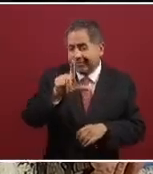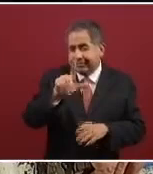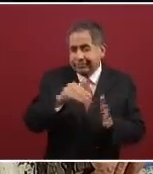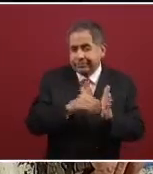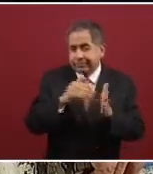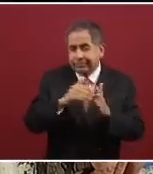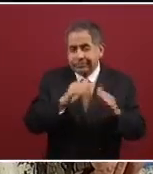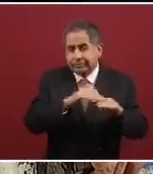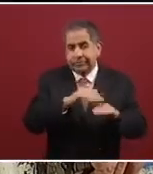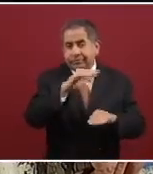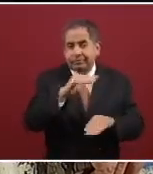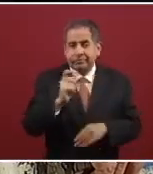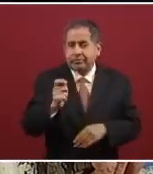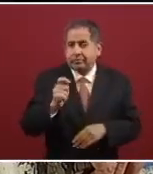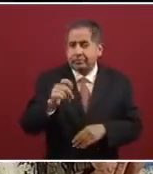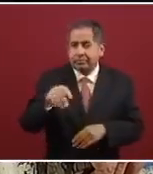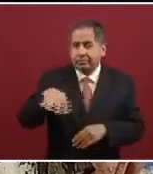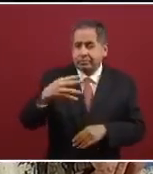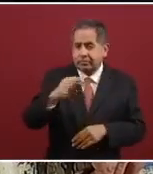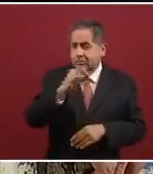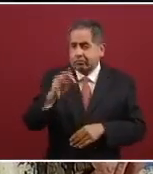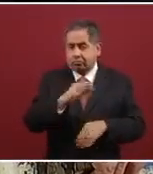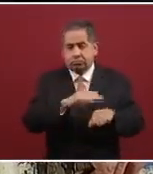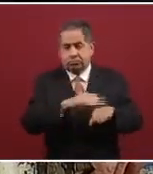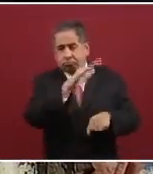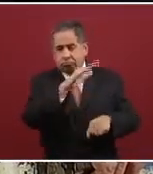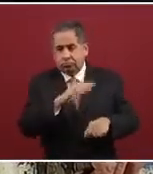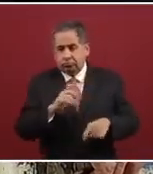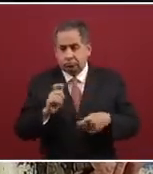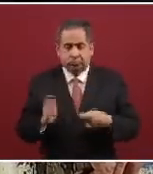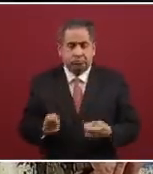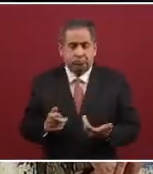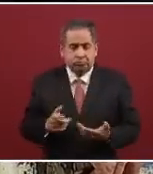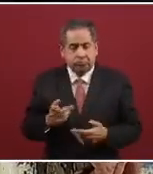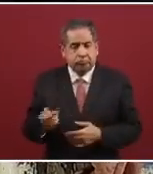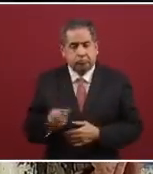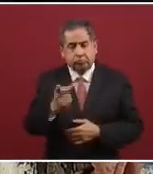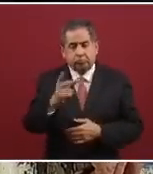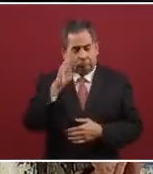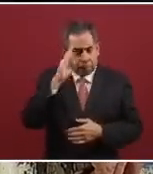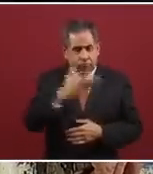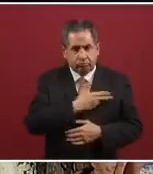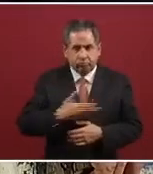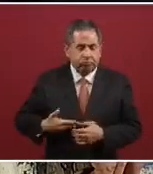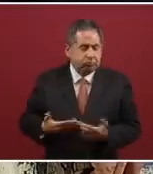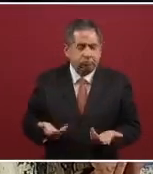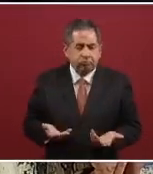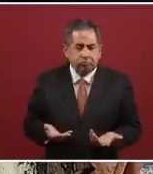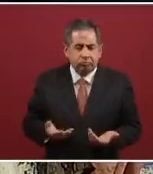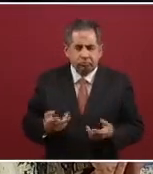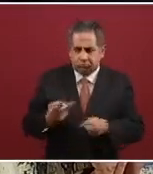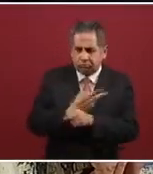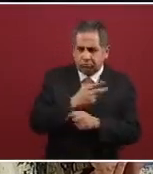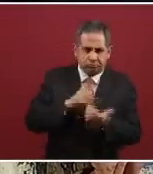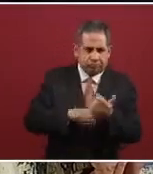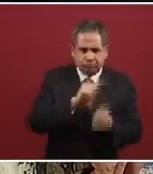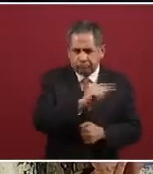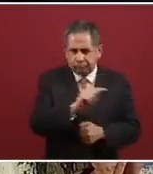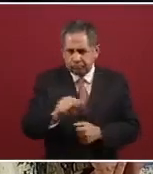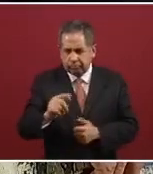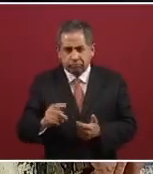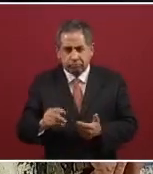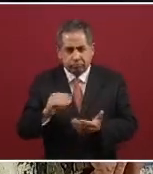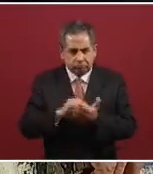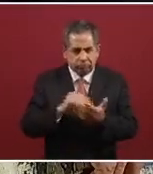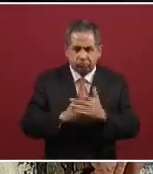arriba, 14% arriba. Entonces la pregunta es, señor presidente, ¿qué está pasando? ¿Se